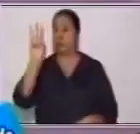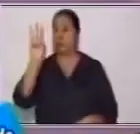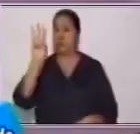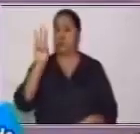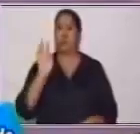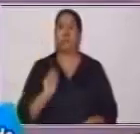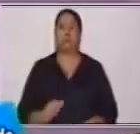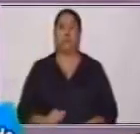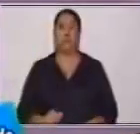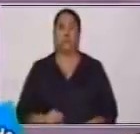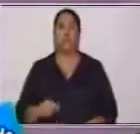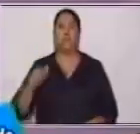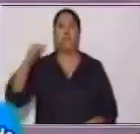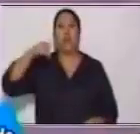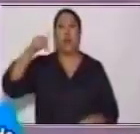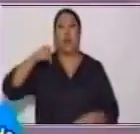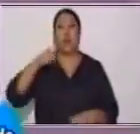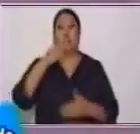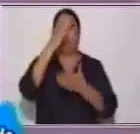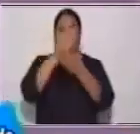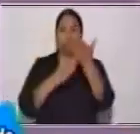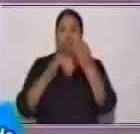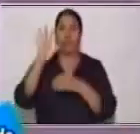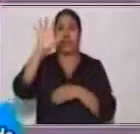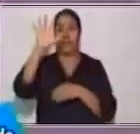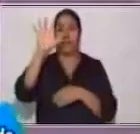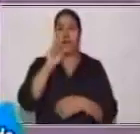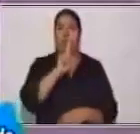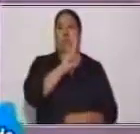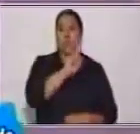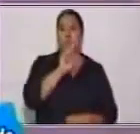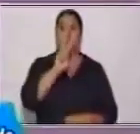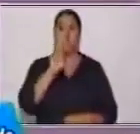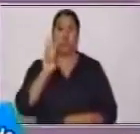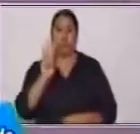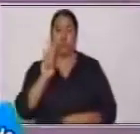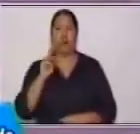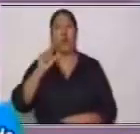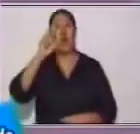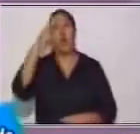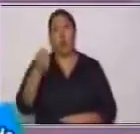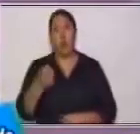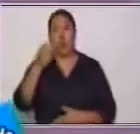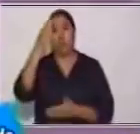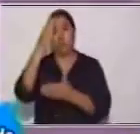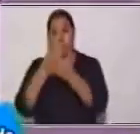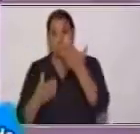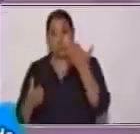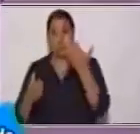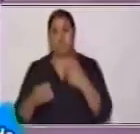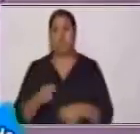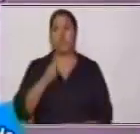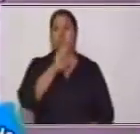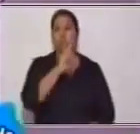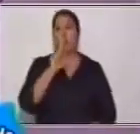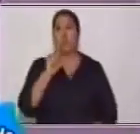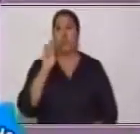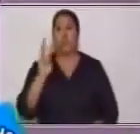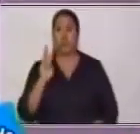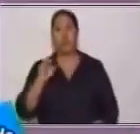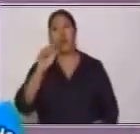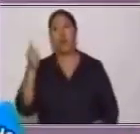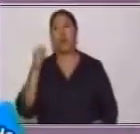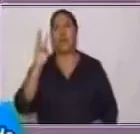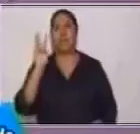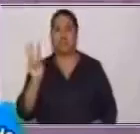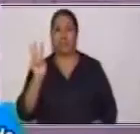Saca quinta, 1, 2, 3, saca mitad, 1, 1, 3, y saca tercera,